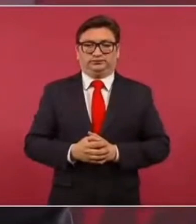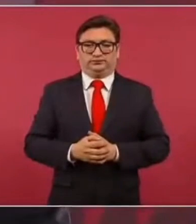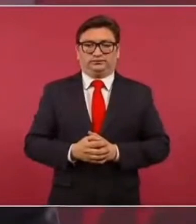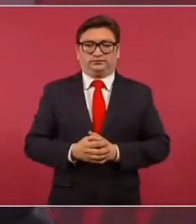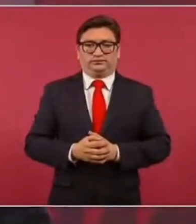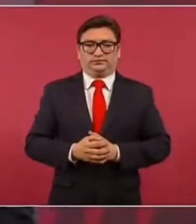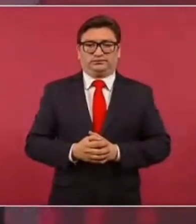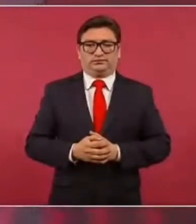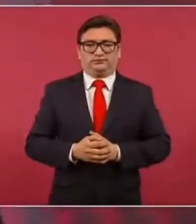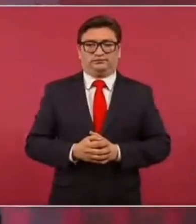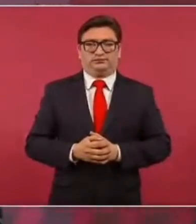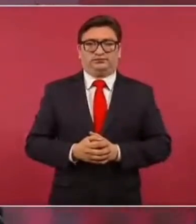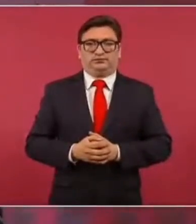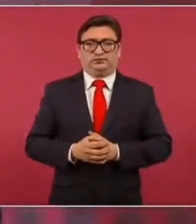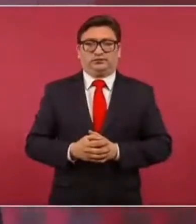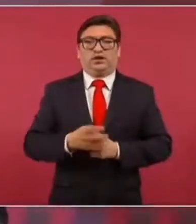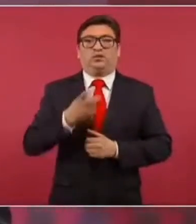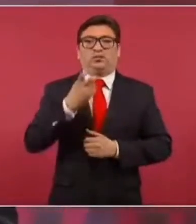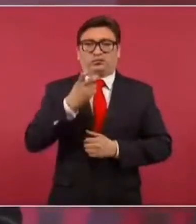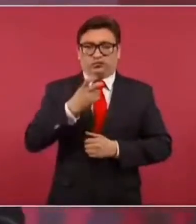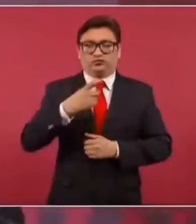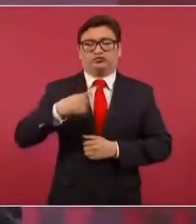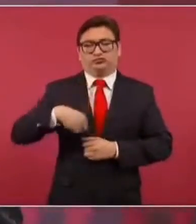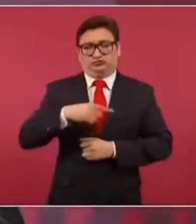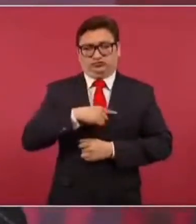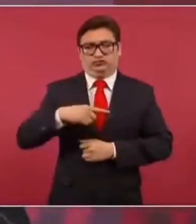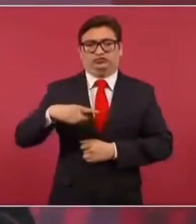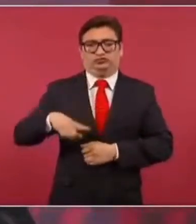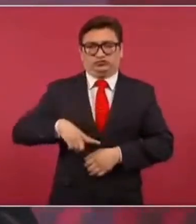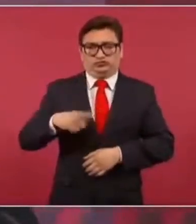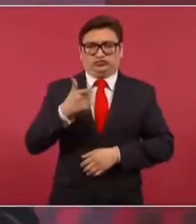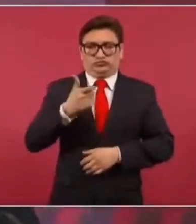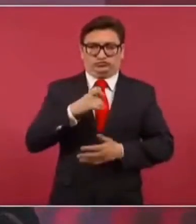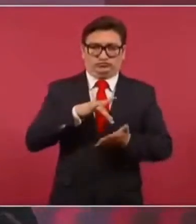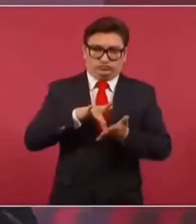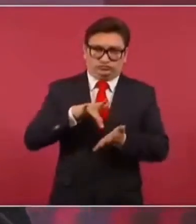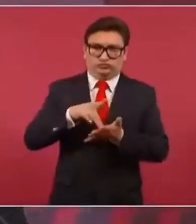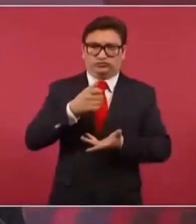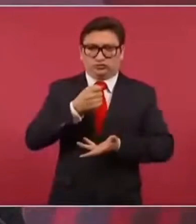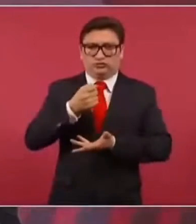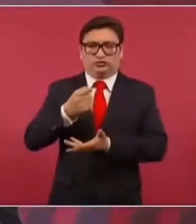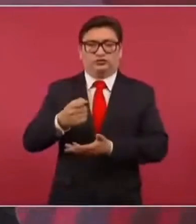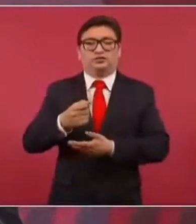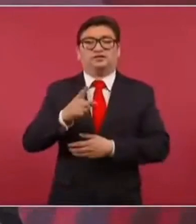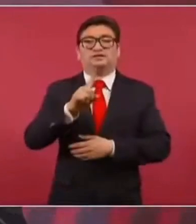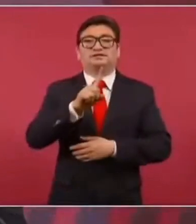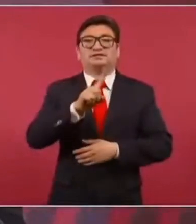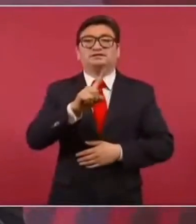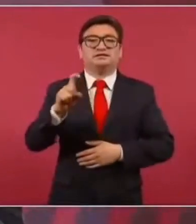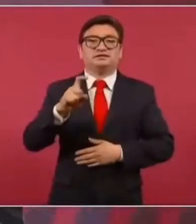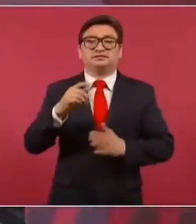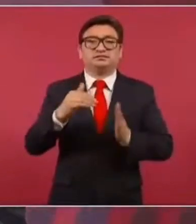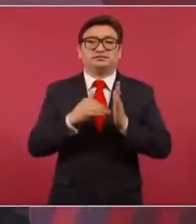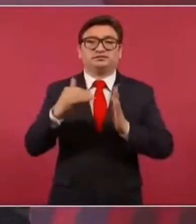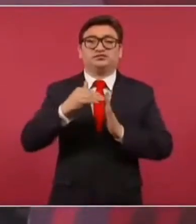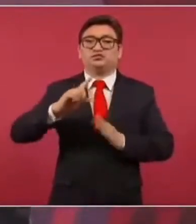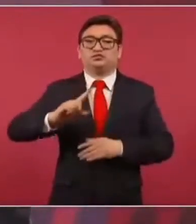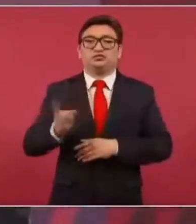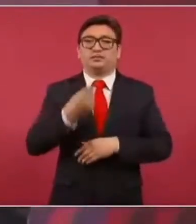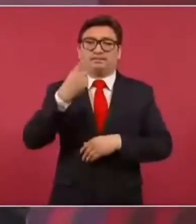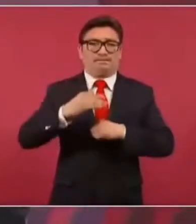Entonces, hemos invertido, nosotros hemos invertido más de 100 millones de dólares